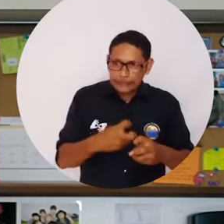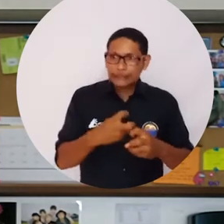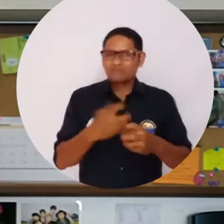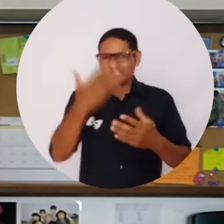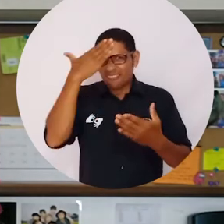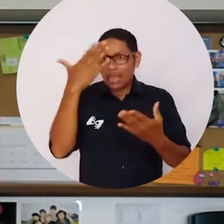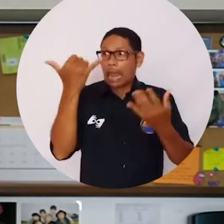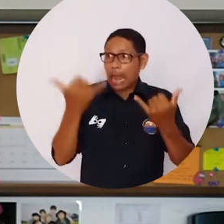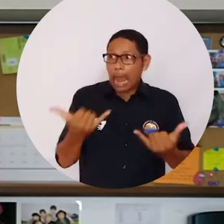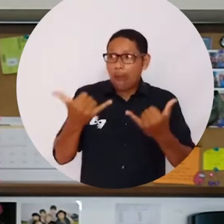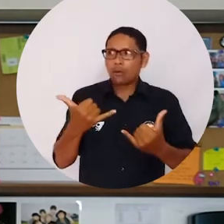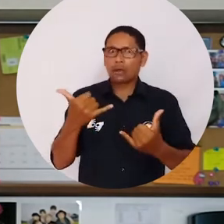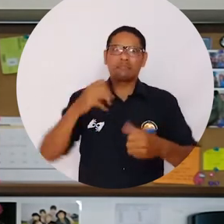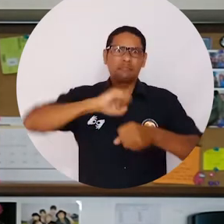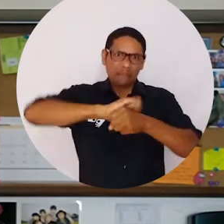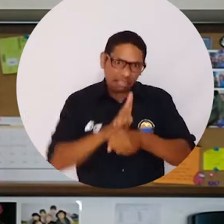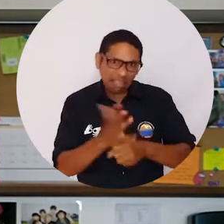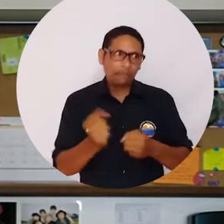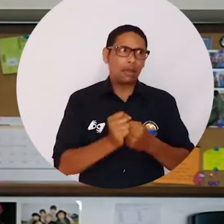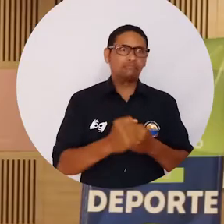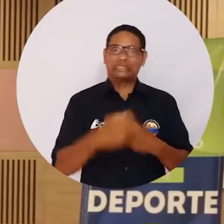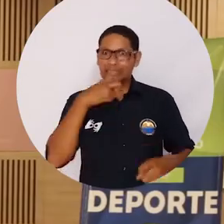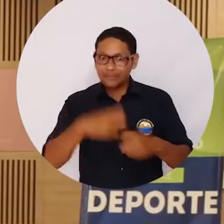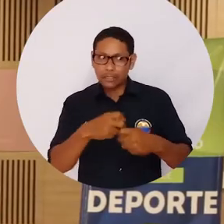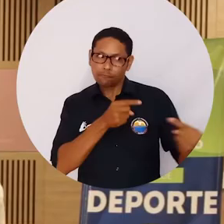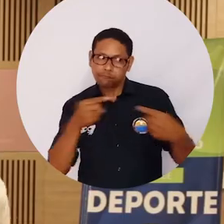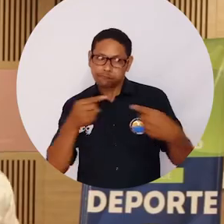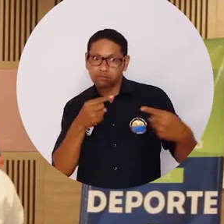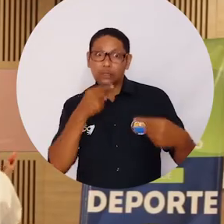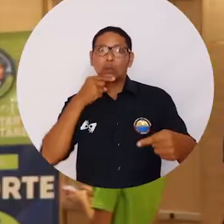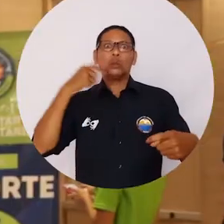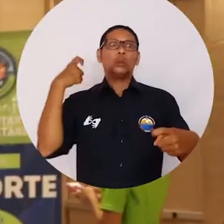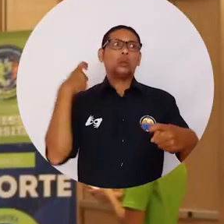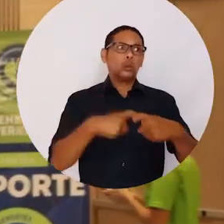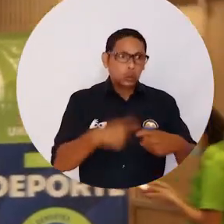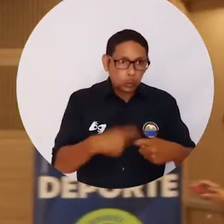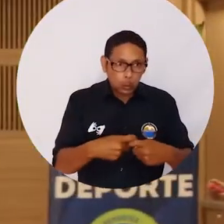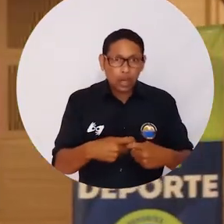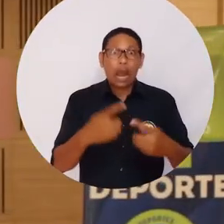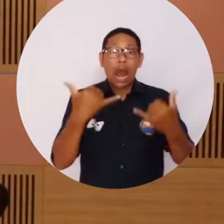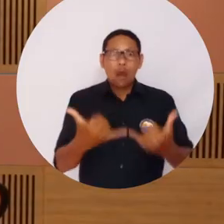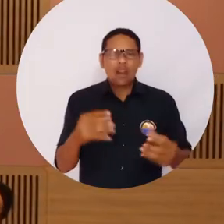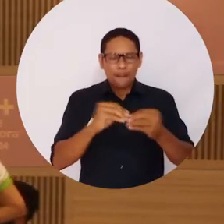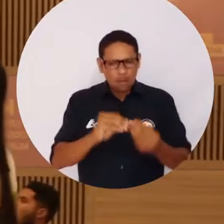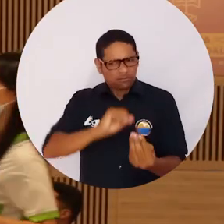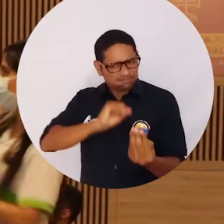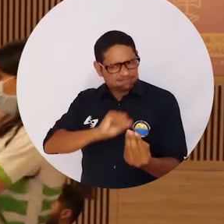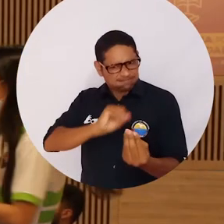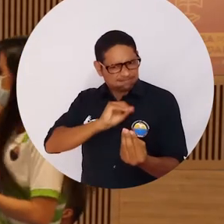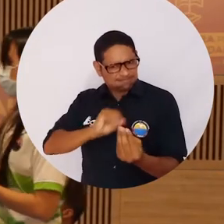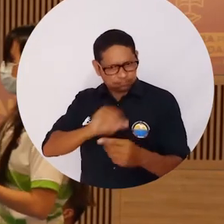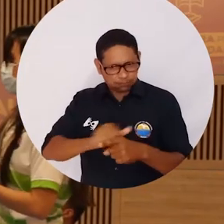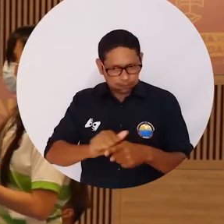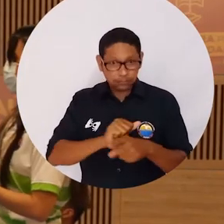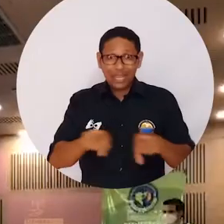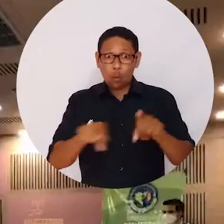todas estas circunstancias de la pandemia, de que ha sido un poco complicado mantener los mismos entrenamientos o con el mismo nivel que se